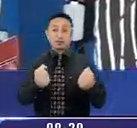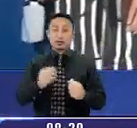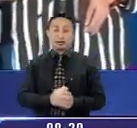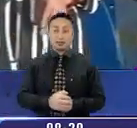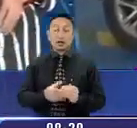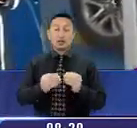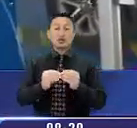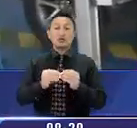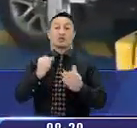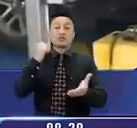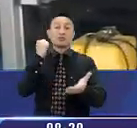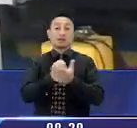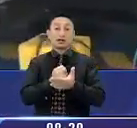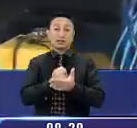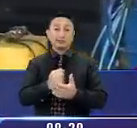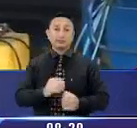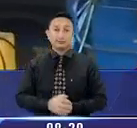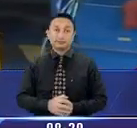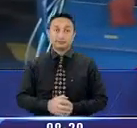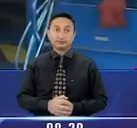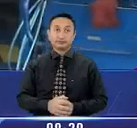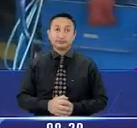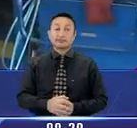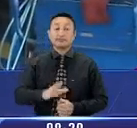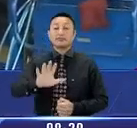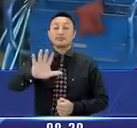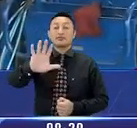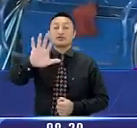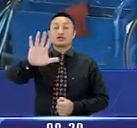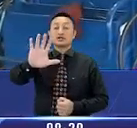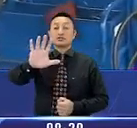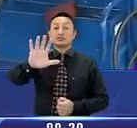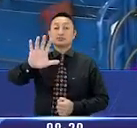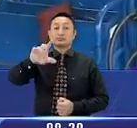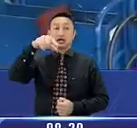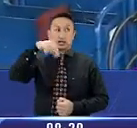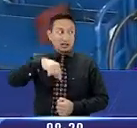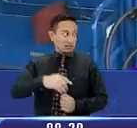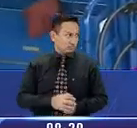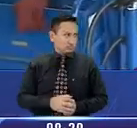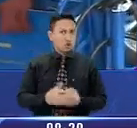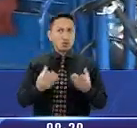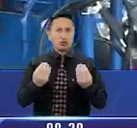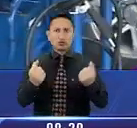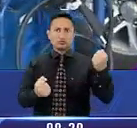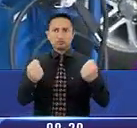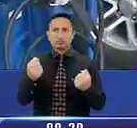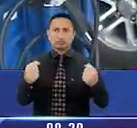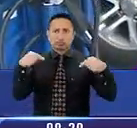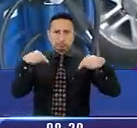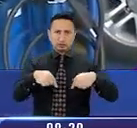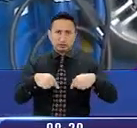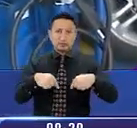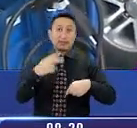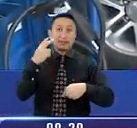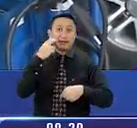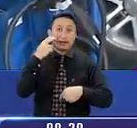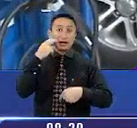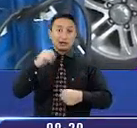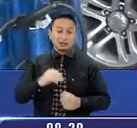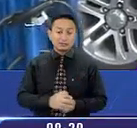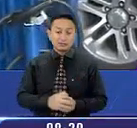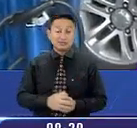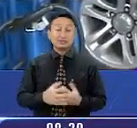tienen placas terminadas en el dígito 5. Al momento, bastante movimiento en el centro de revisión del Inca al norte de la capital. Son